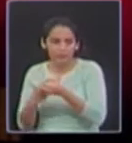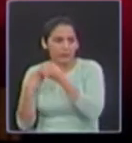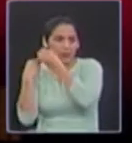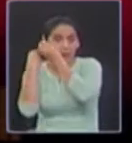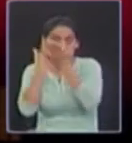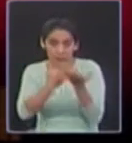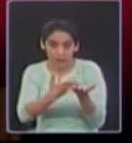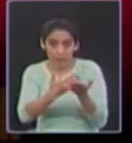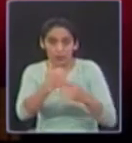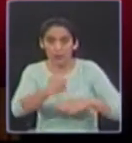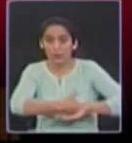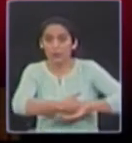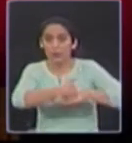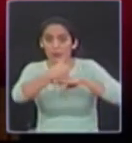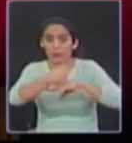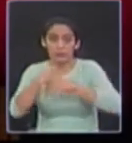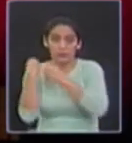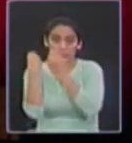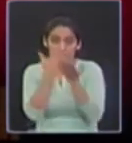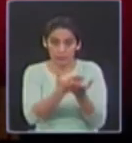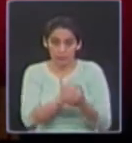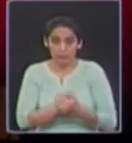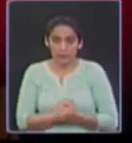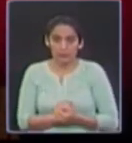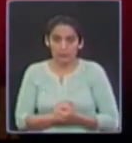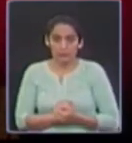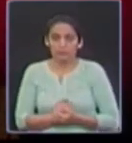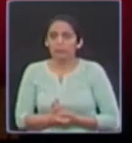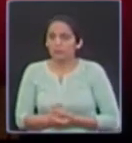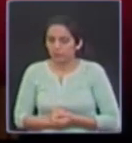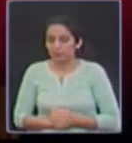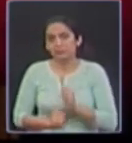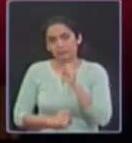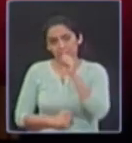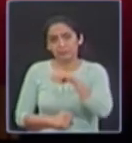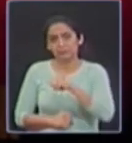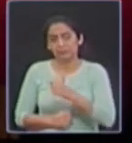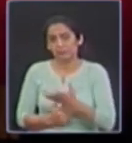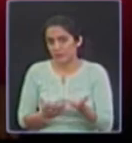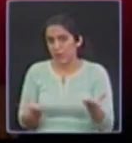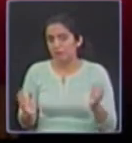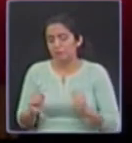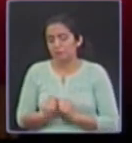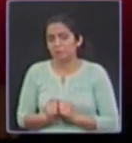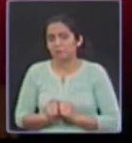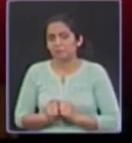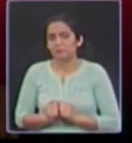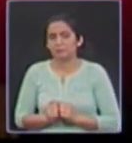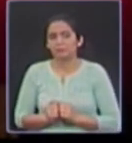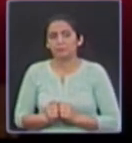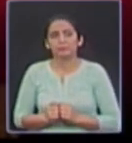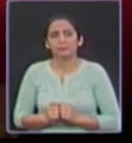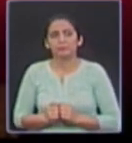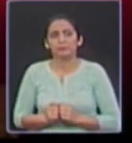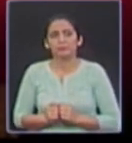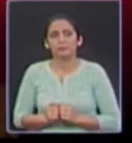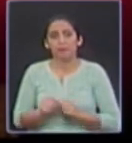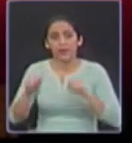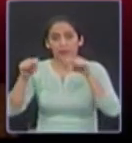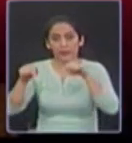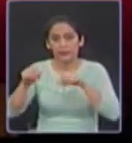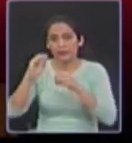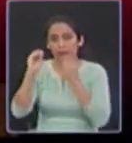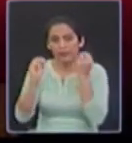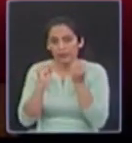pedidos frente a una nueva etapa de gobierno? Por supuesto, justamente una de los objetivos que tenemos como sector productivo es no solamente quedarnos